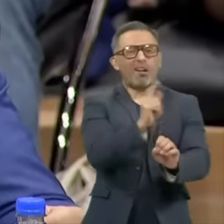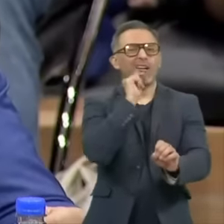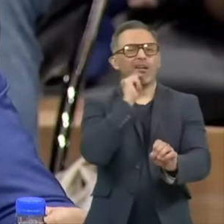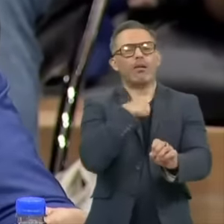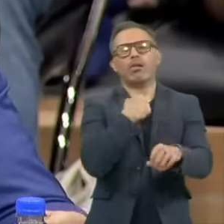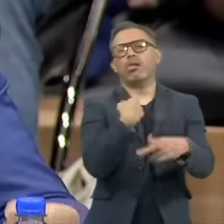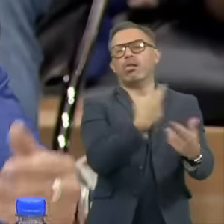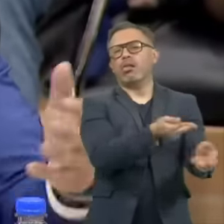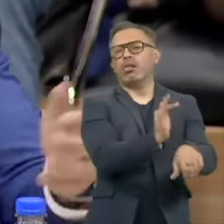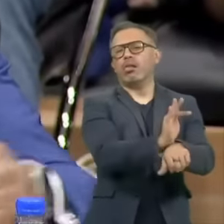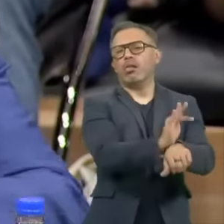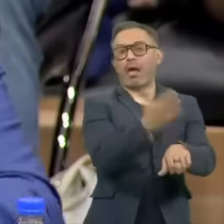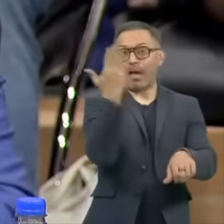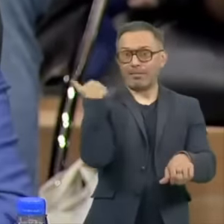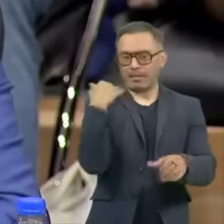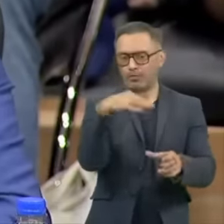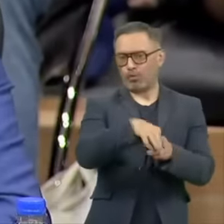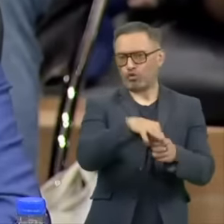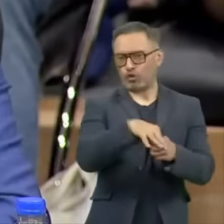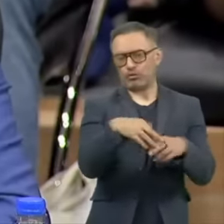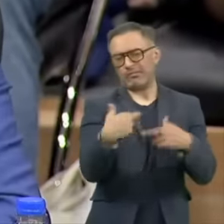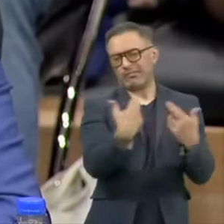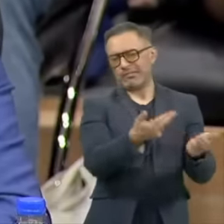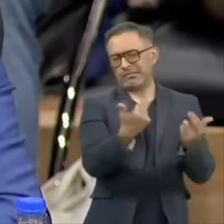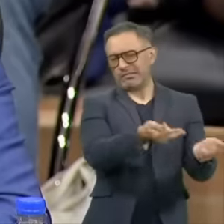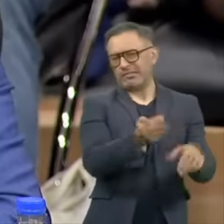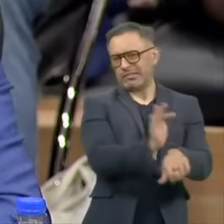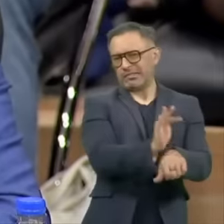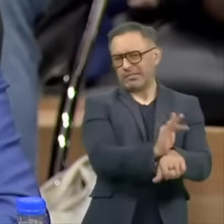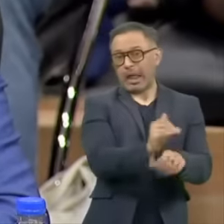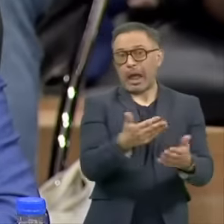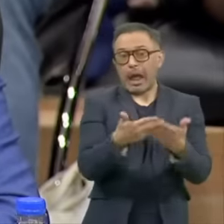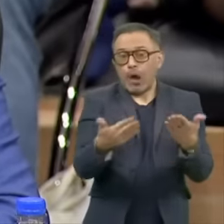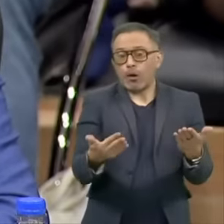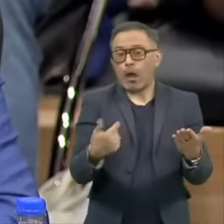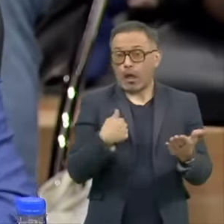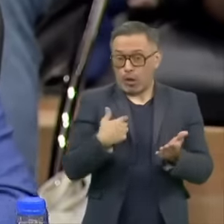votos, ahora es un trasvase de triunfos.